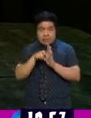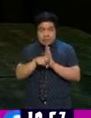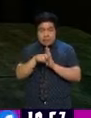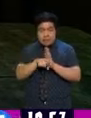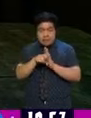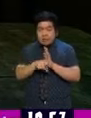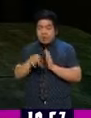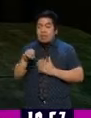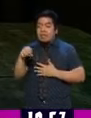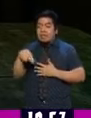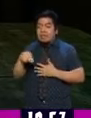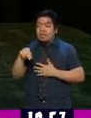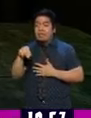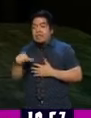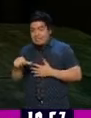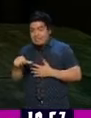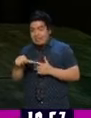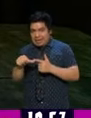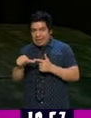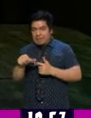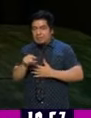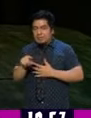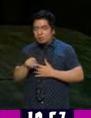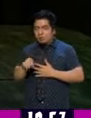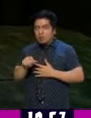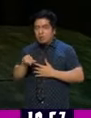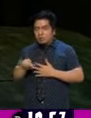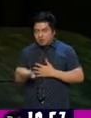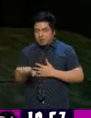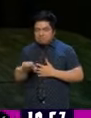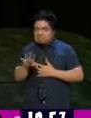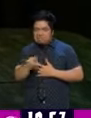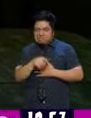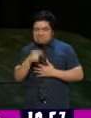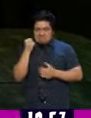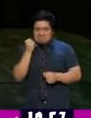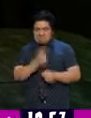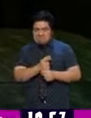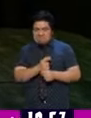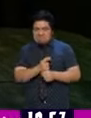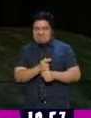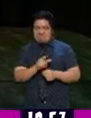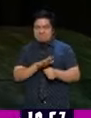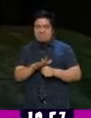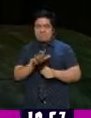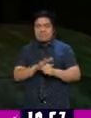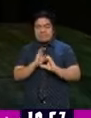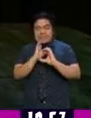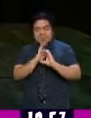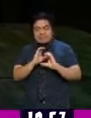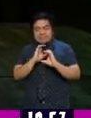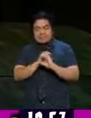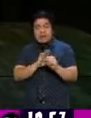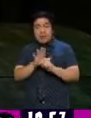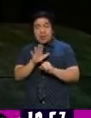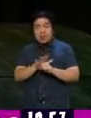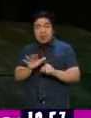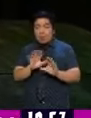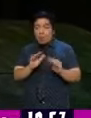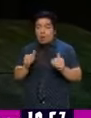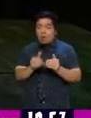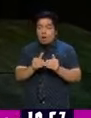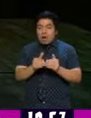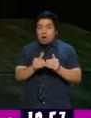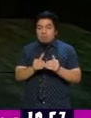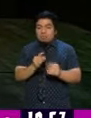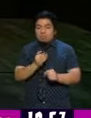De hecho, en Instagram es Nina Zombie Oficial. Okay. Con la... Ay, como lo encuentren. Pero ¿con qué rolita? ¿Con qué rolita nos despedimos? Y cerramos el